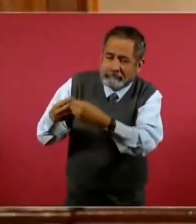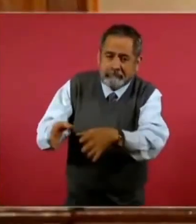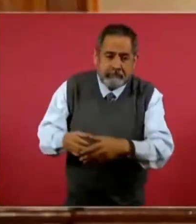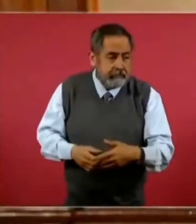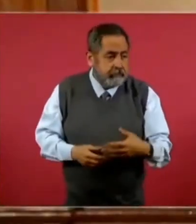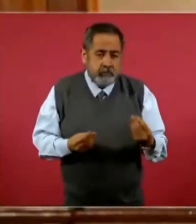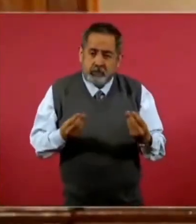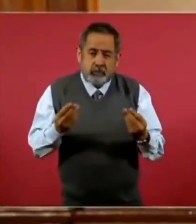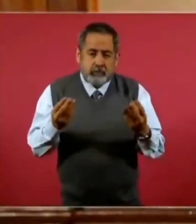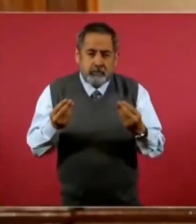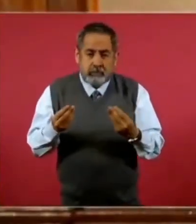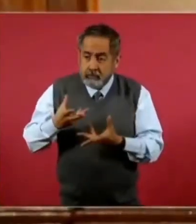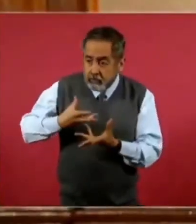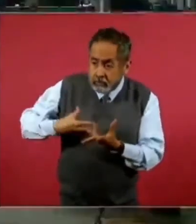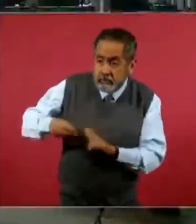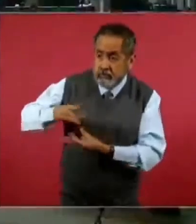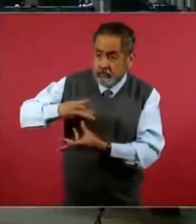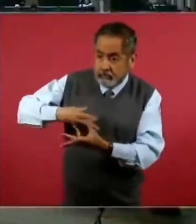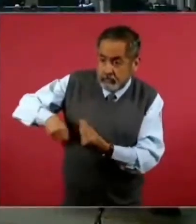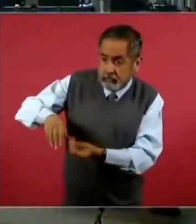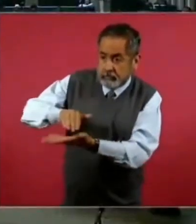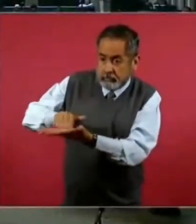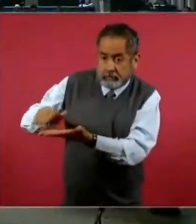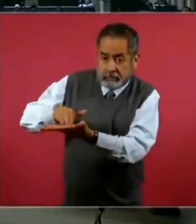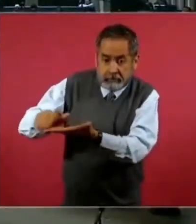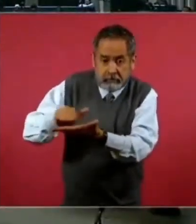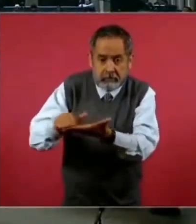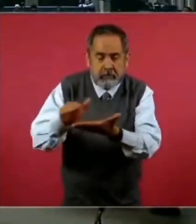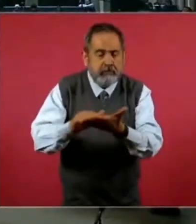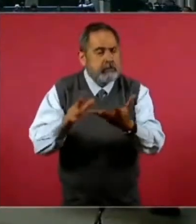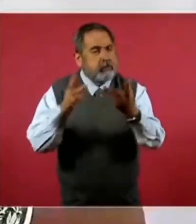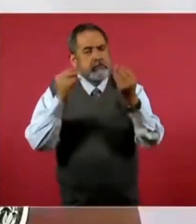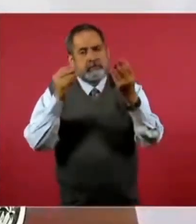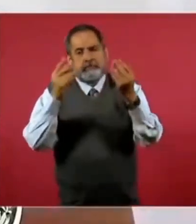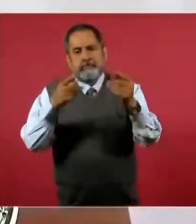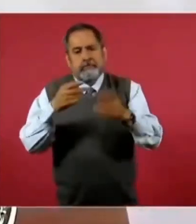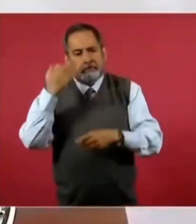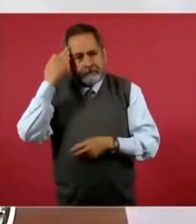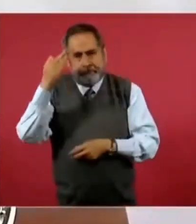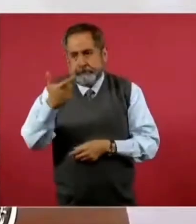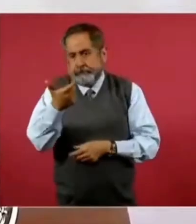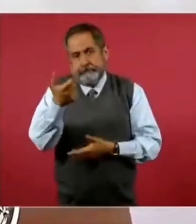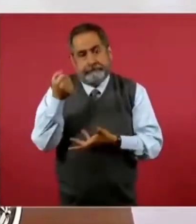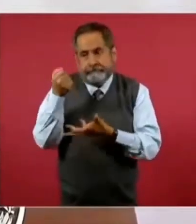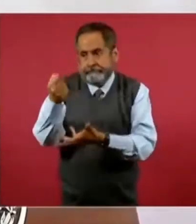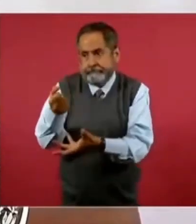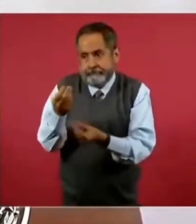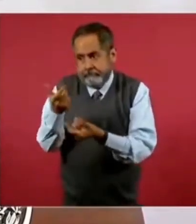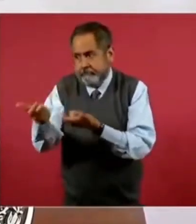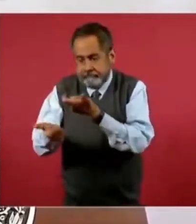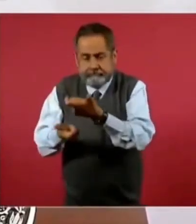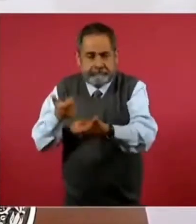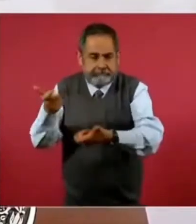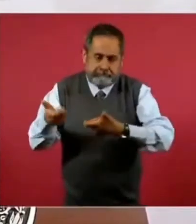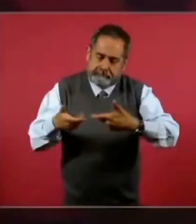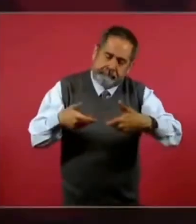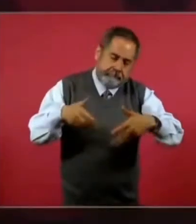el daño eh lleva tiempo y mucho